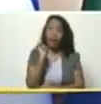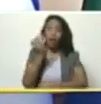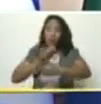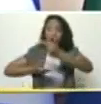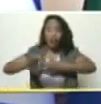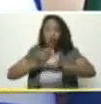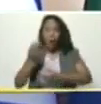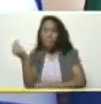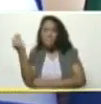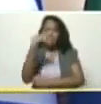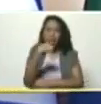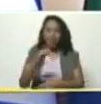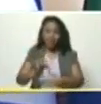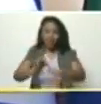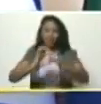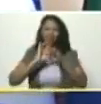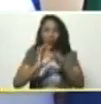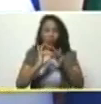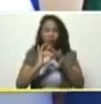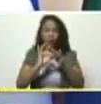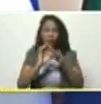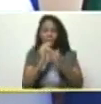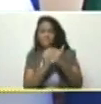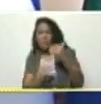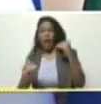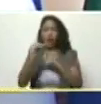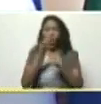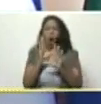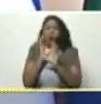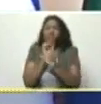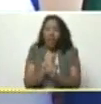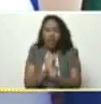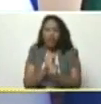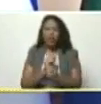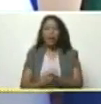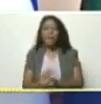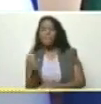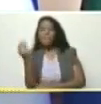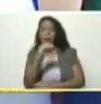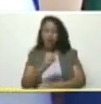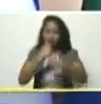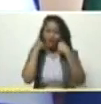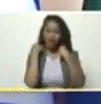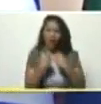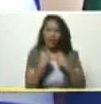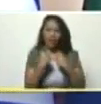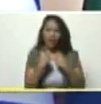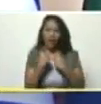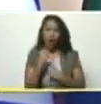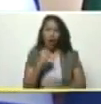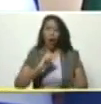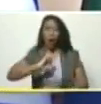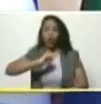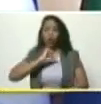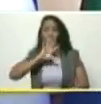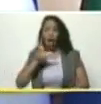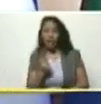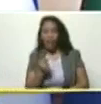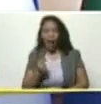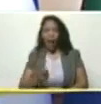relaciones más estrechas, de mayor confianza y más sólidas con Sudáfrica que